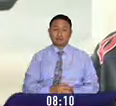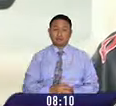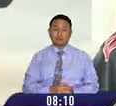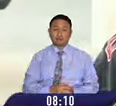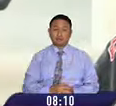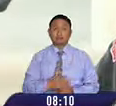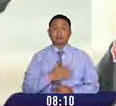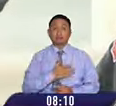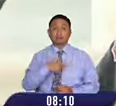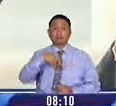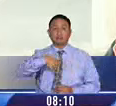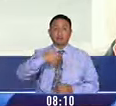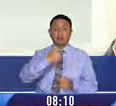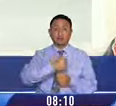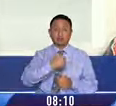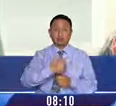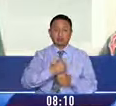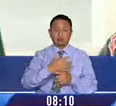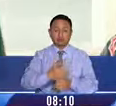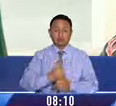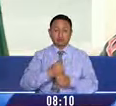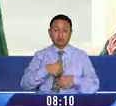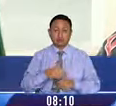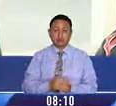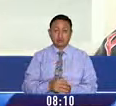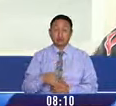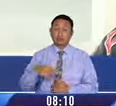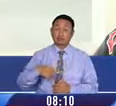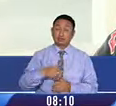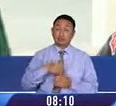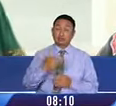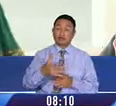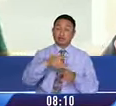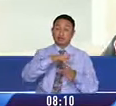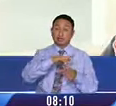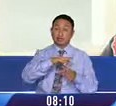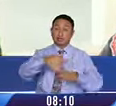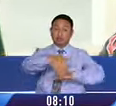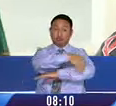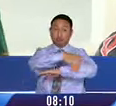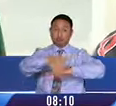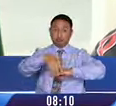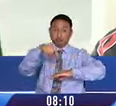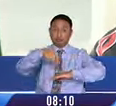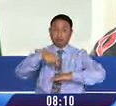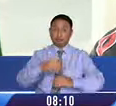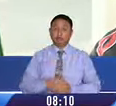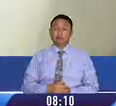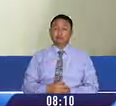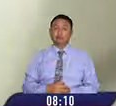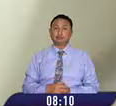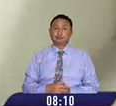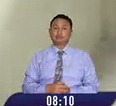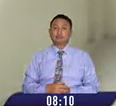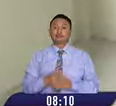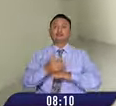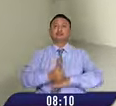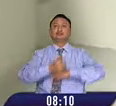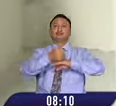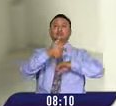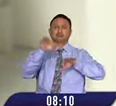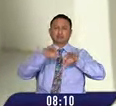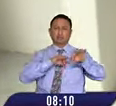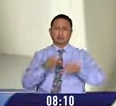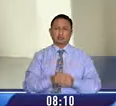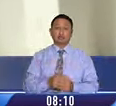forma en que nosotros trabajamos ya con seguridad, porque sí corremos bastante peligro en las calles que son como comerciantes informales. Las autoridades